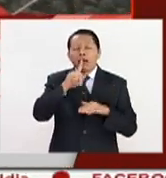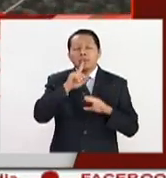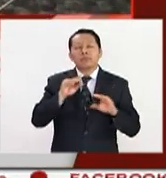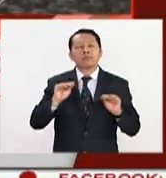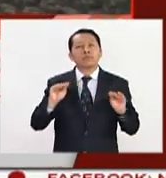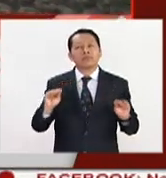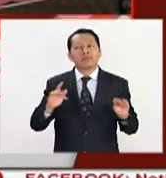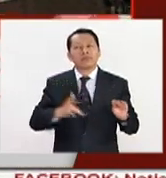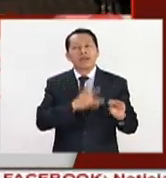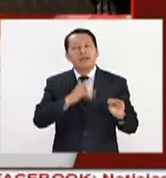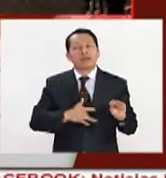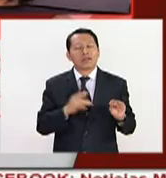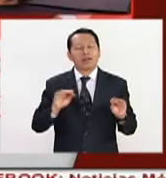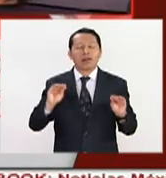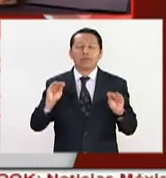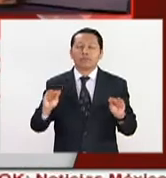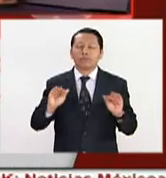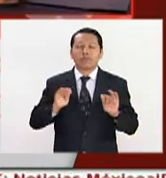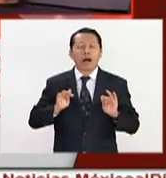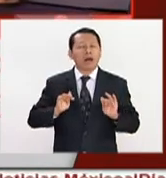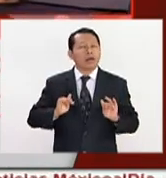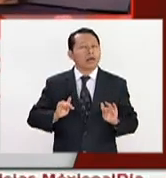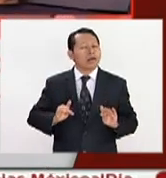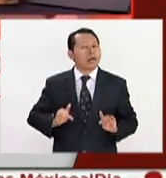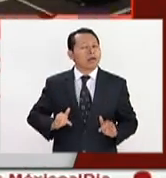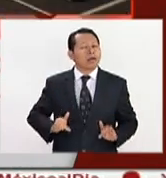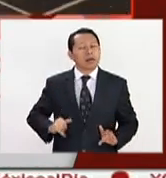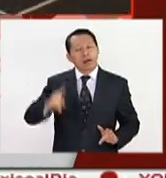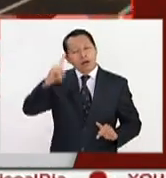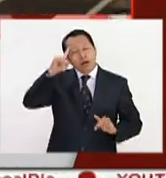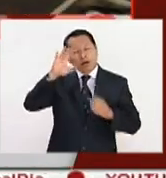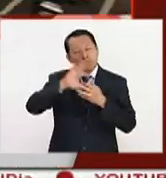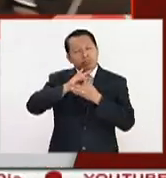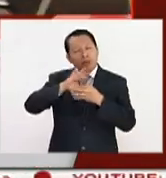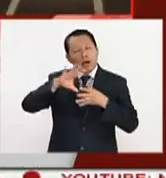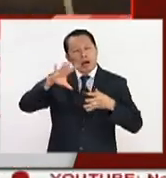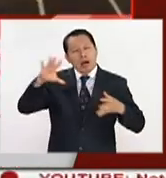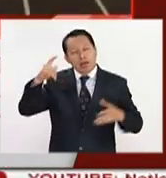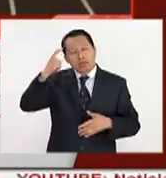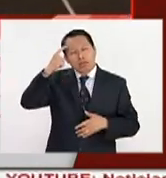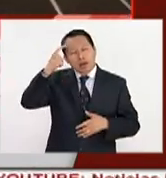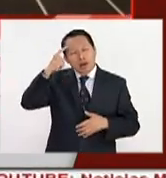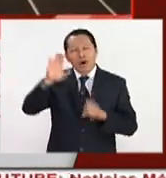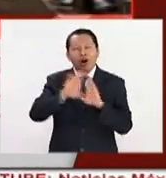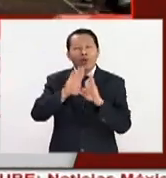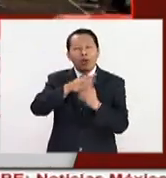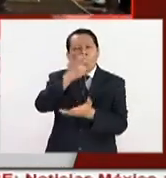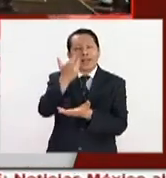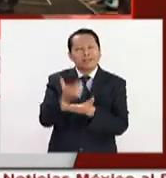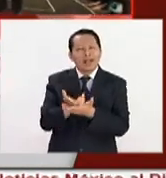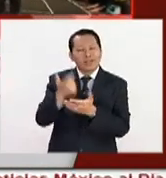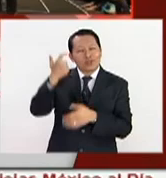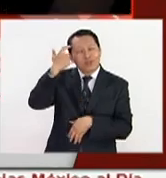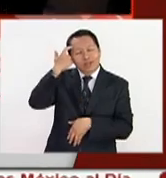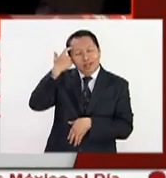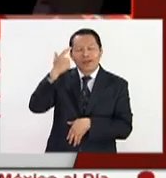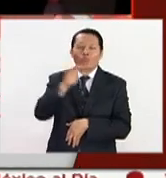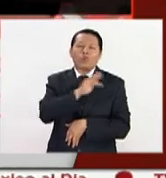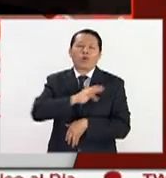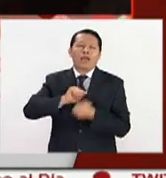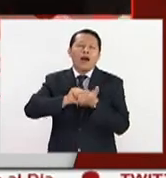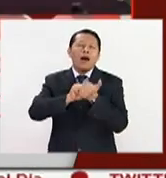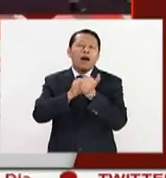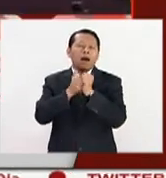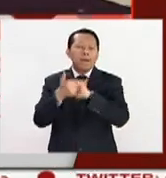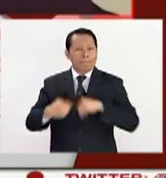vida en donde te alejes de todo, dejes como este descanso mental, no, hombre, la vida te puede cambiar por completo, no es un antes y